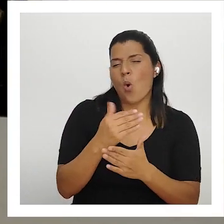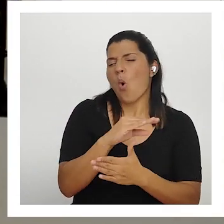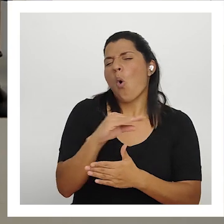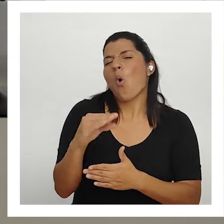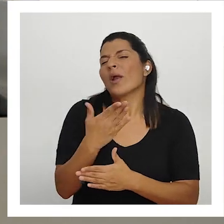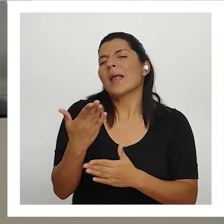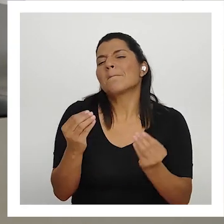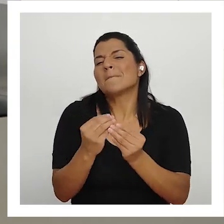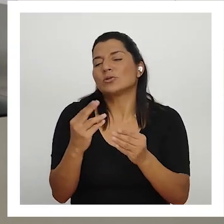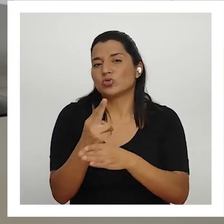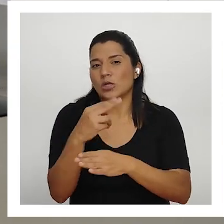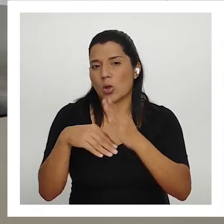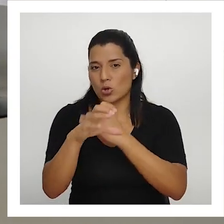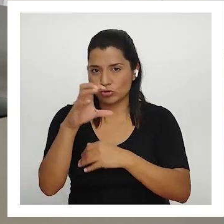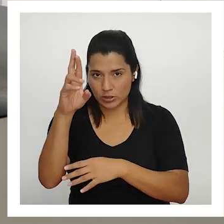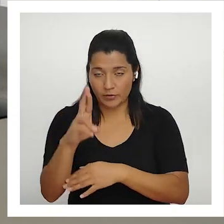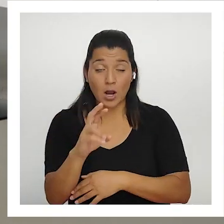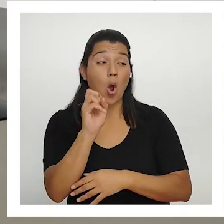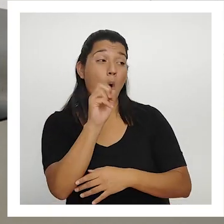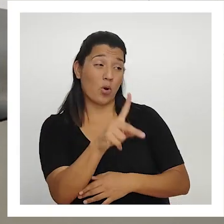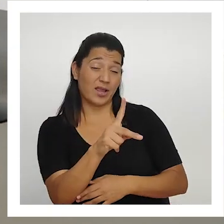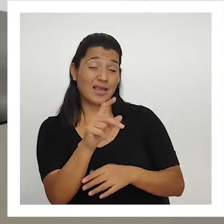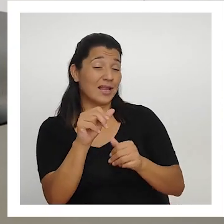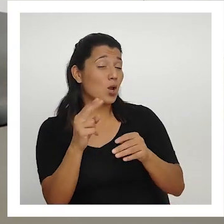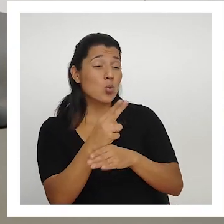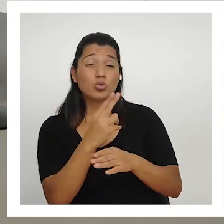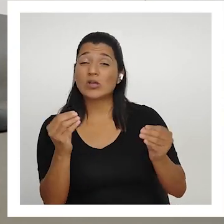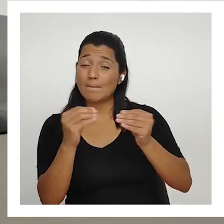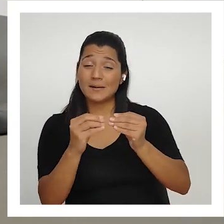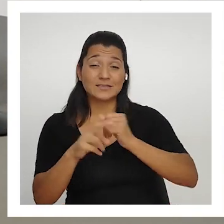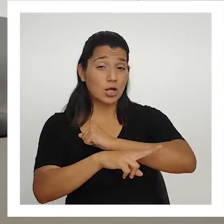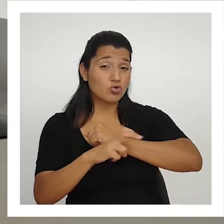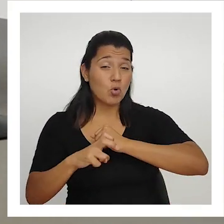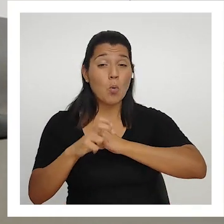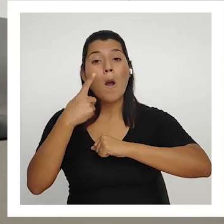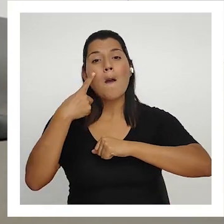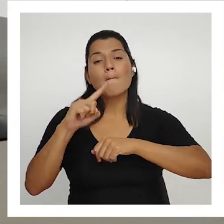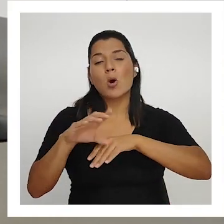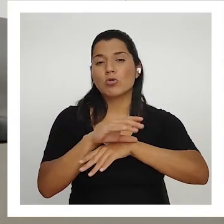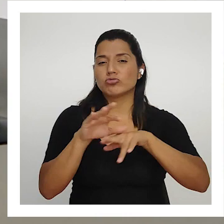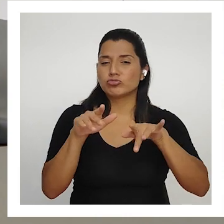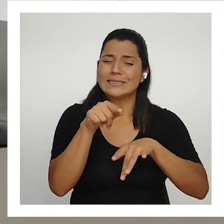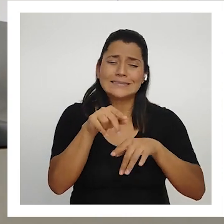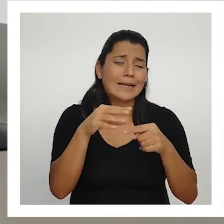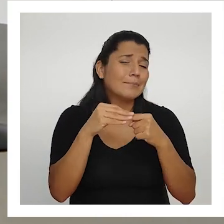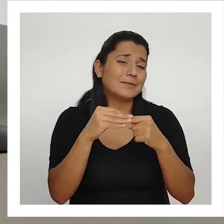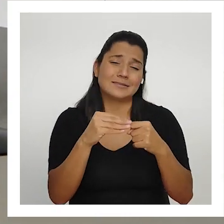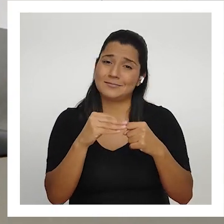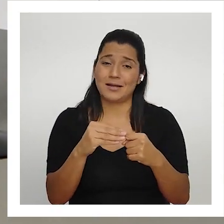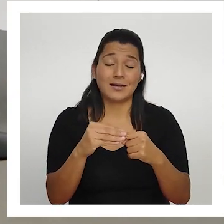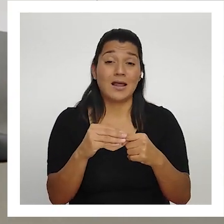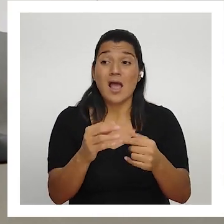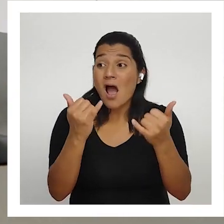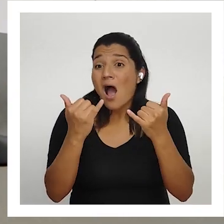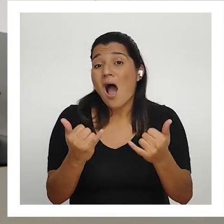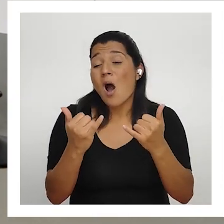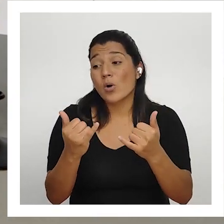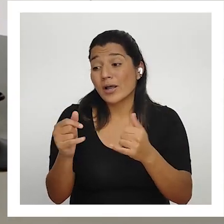sí tiene que recibirle su También, denuncia. en efecto. Ellos tienen la obligación de recibirla y, como le digo, nos sirve a nosotros para estudio de ese fenómeno.